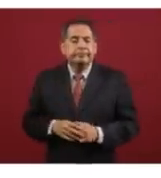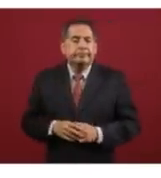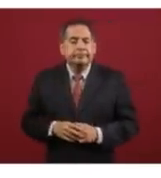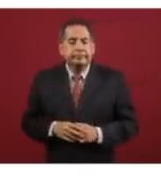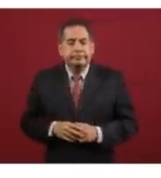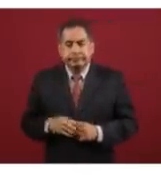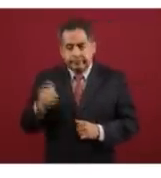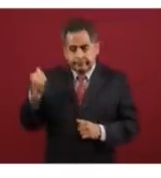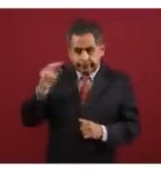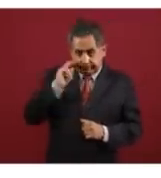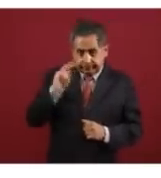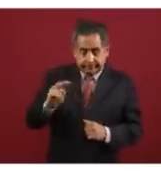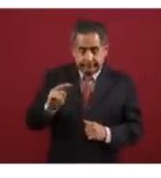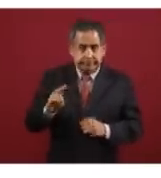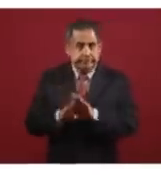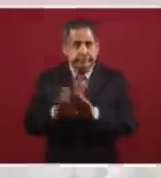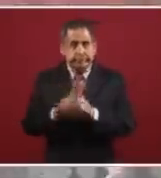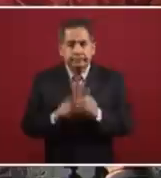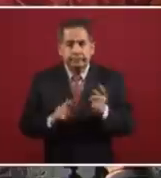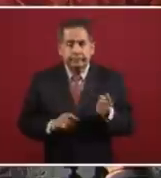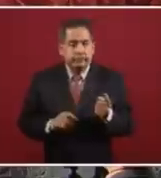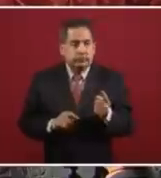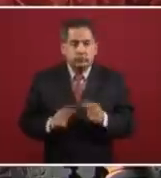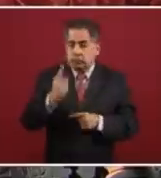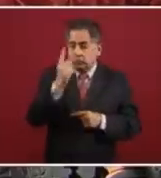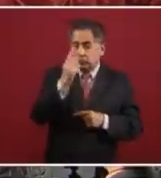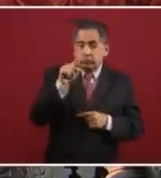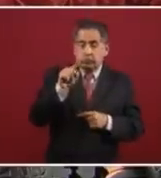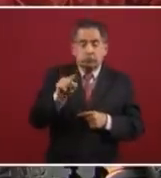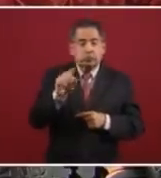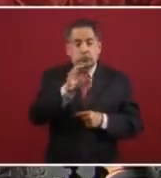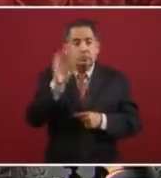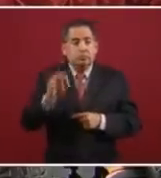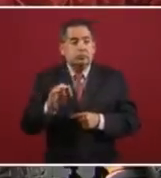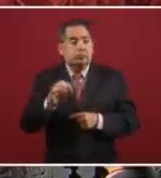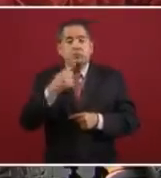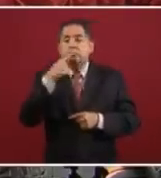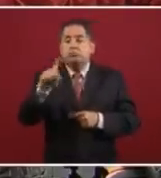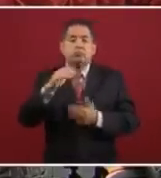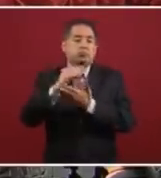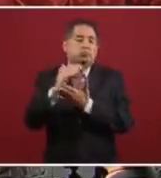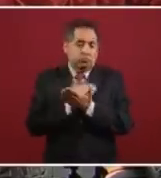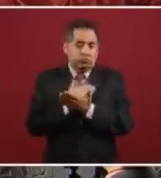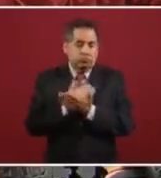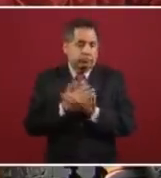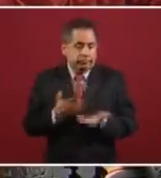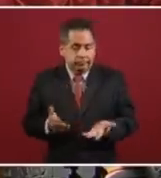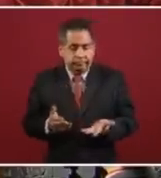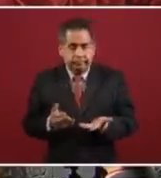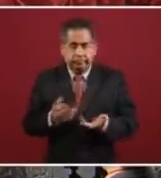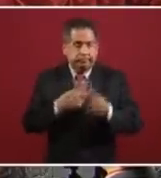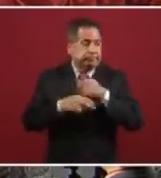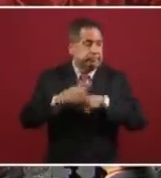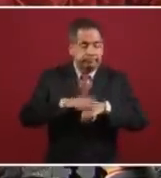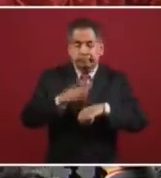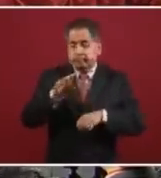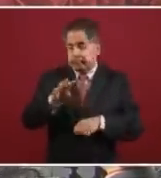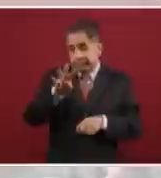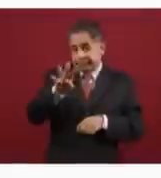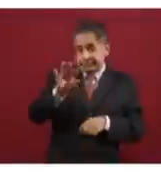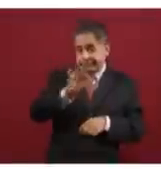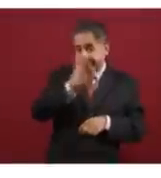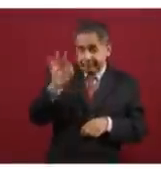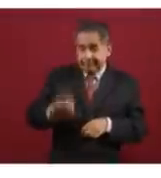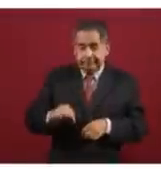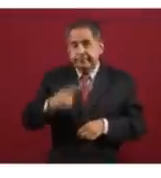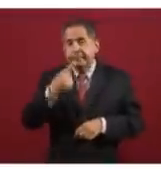aquí vemos que hubo 1% menos de delitos denunciados, pero aumentó 19% en